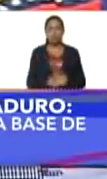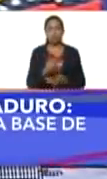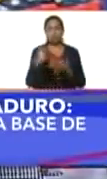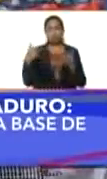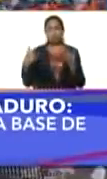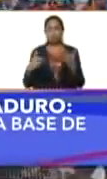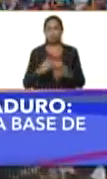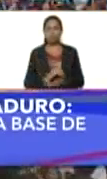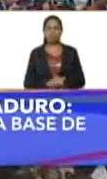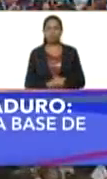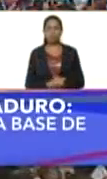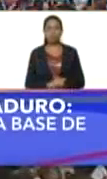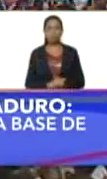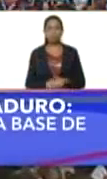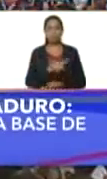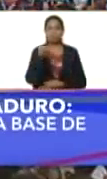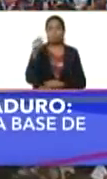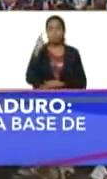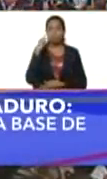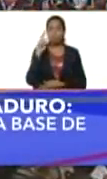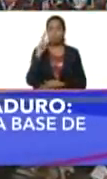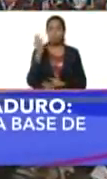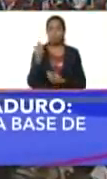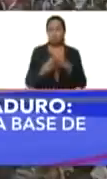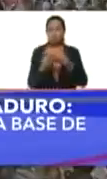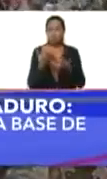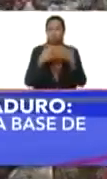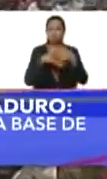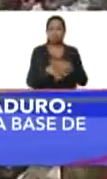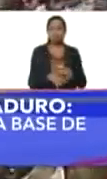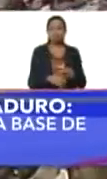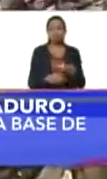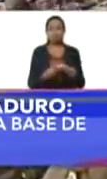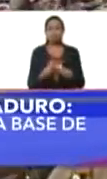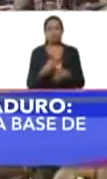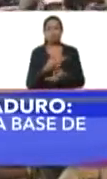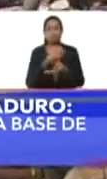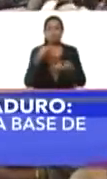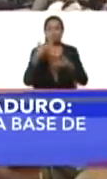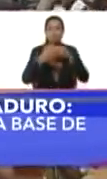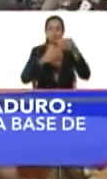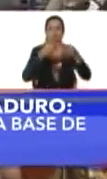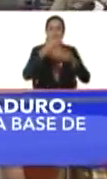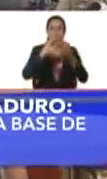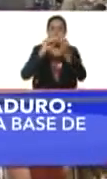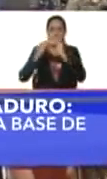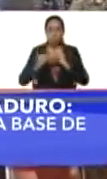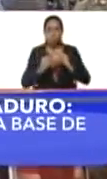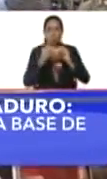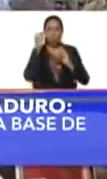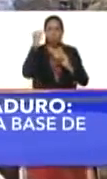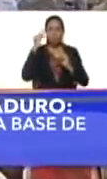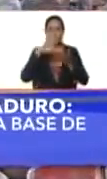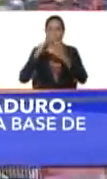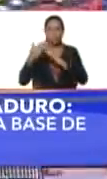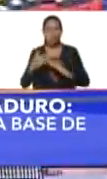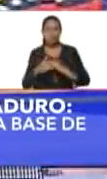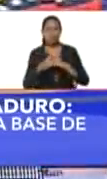etcétera. ¿Te das cuenta cómo se va integrando? Vamos perfeccionando la idea de gobierno